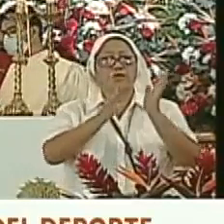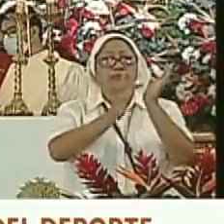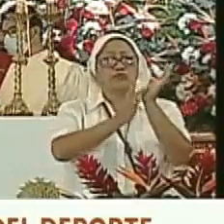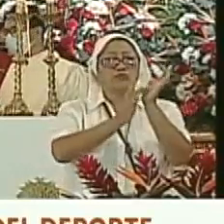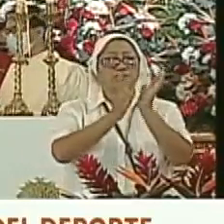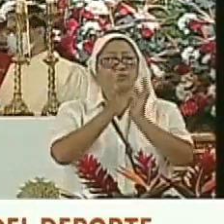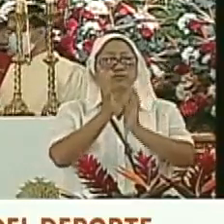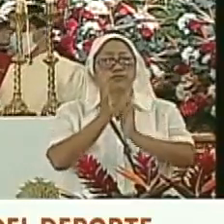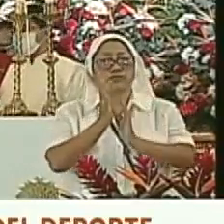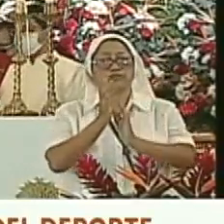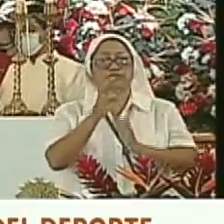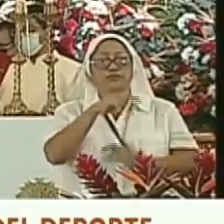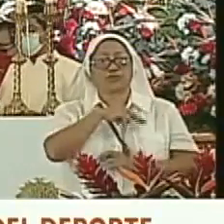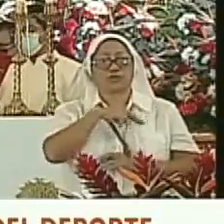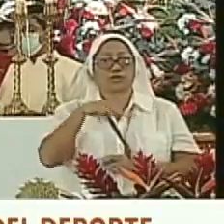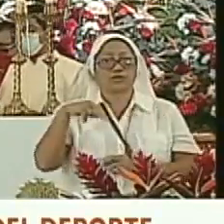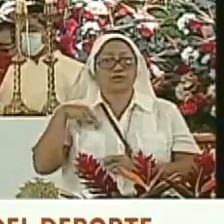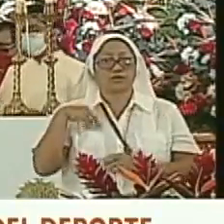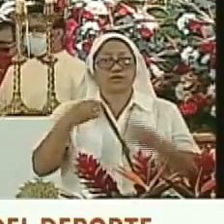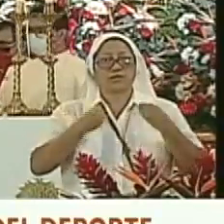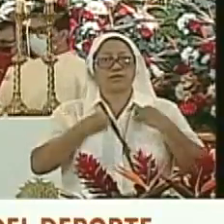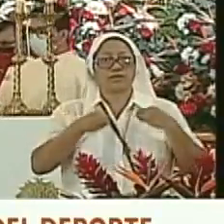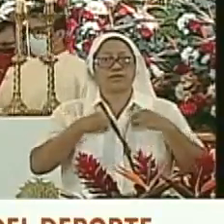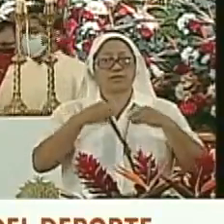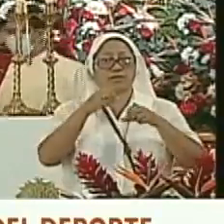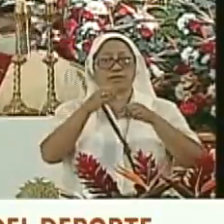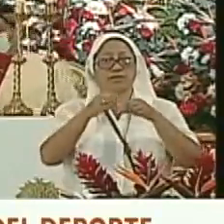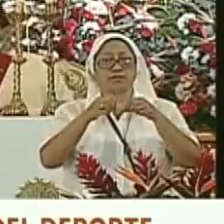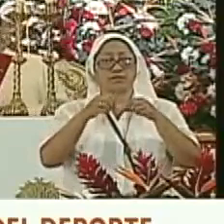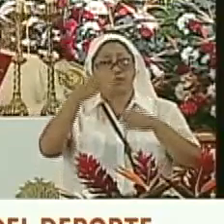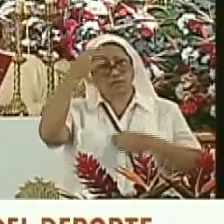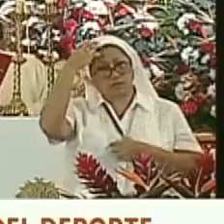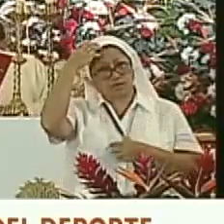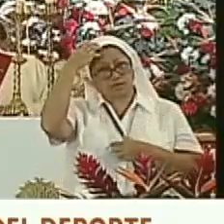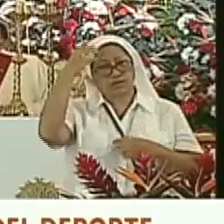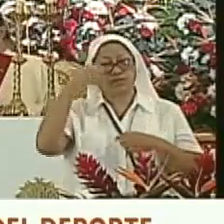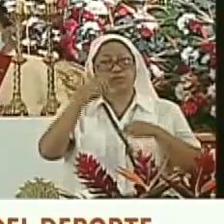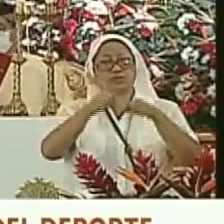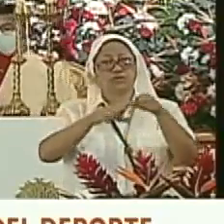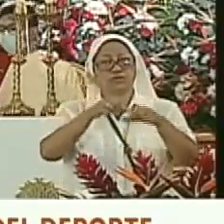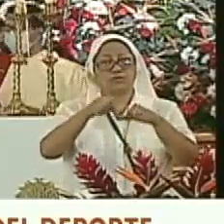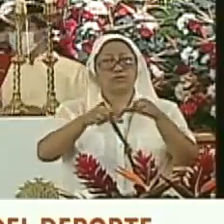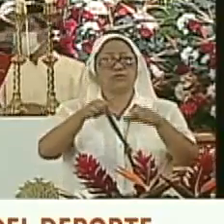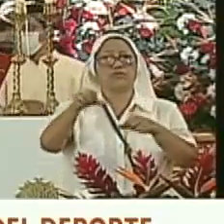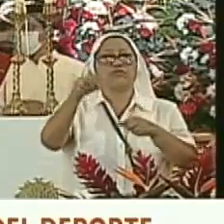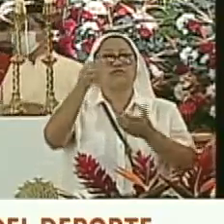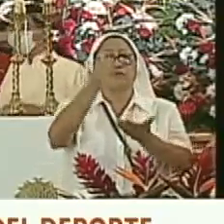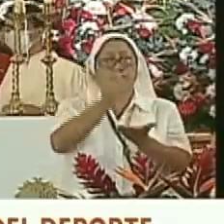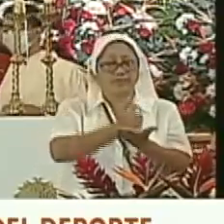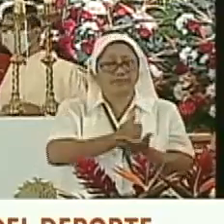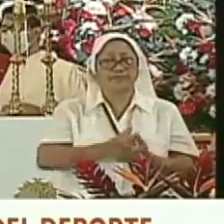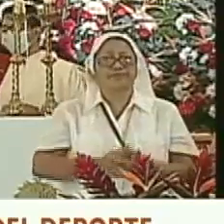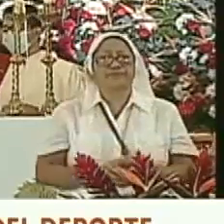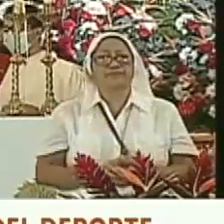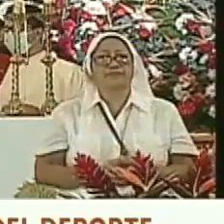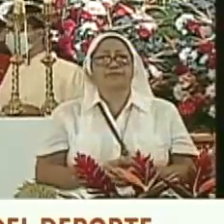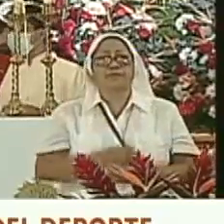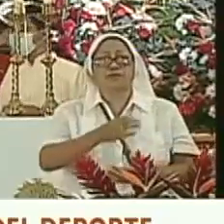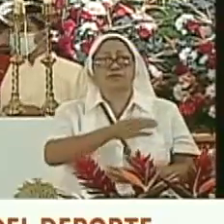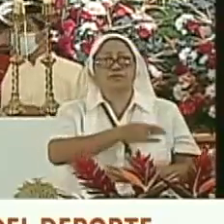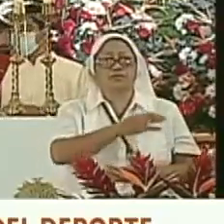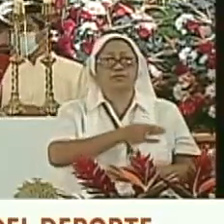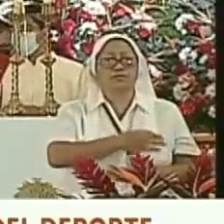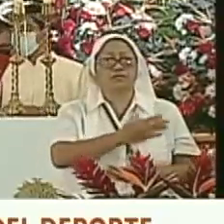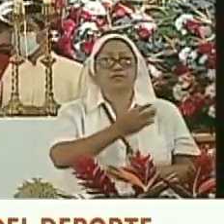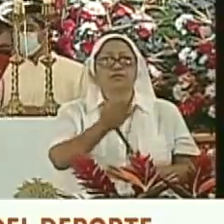señor nuestro el que vive y reina Por los siglos de los siglos el Señor